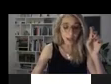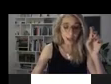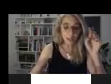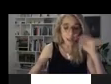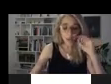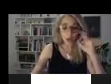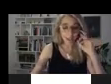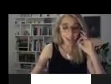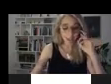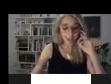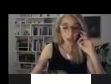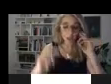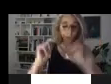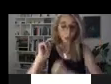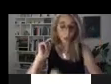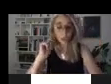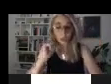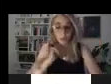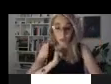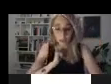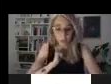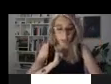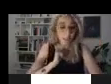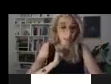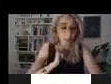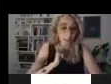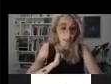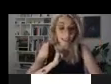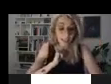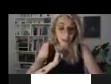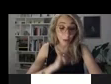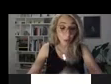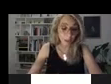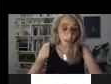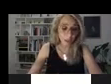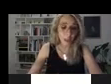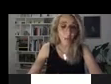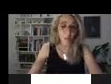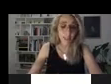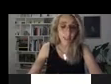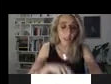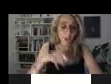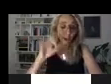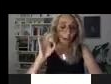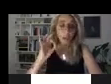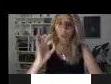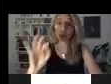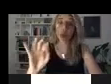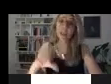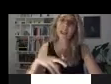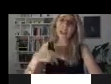programa que se llevó adelante con la curaduría de Florencia Battista y Diana Wessler, presentado,